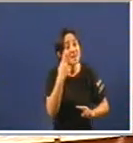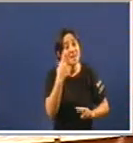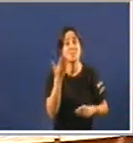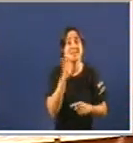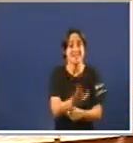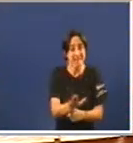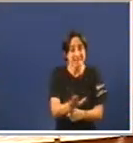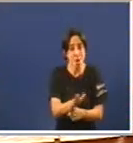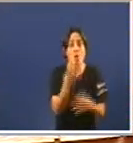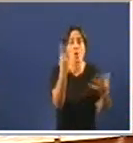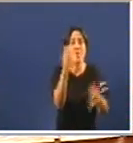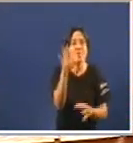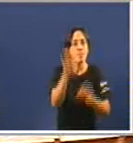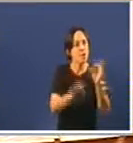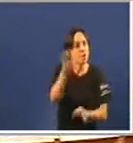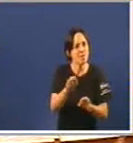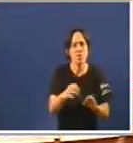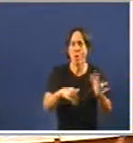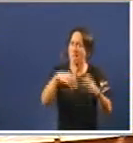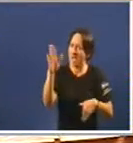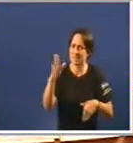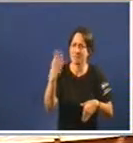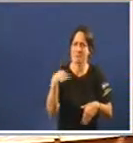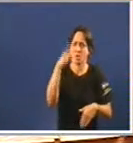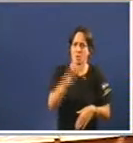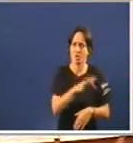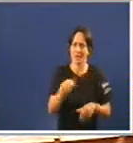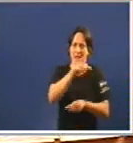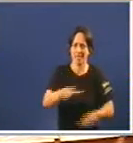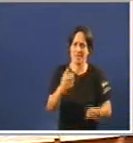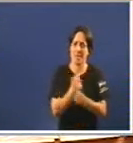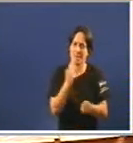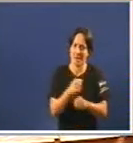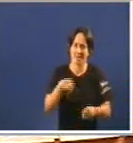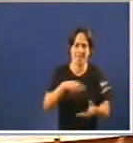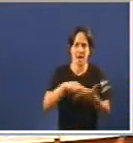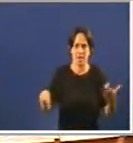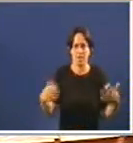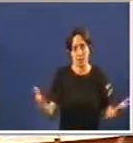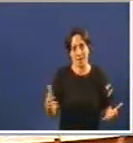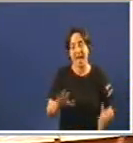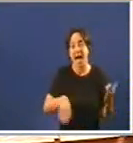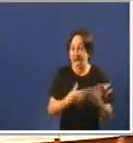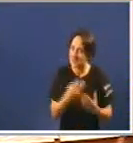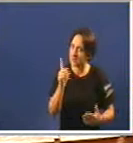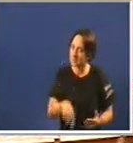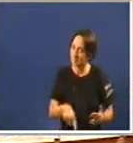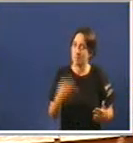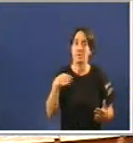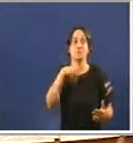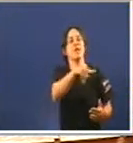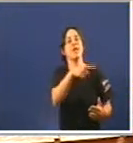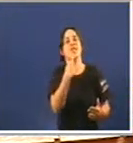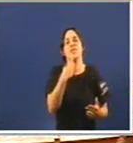é de máis do 90% da totalidade das plantillas en Galicia. Pero é máis, como el fixo alarde